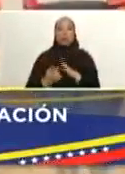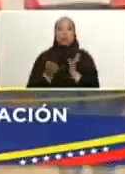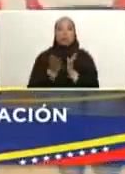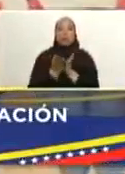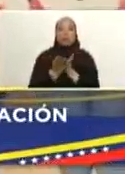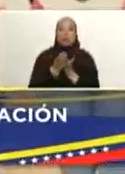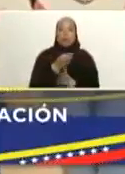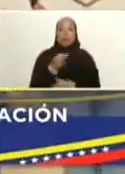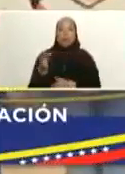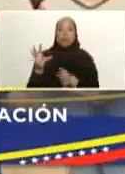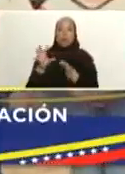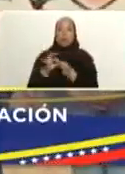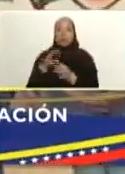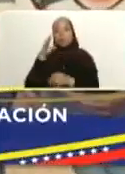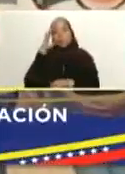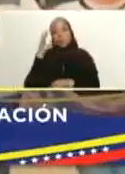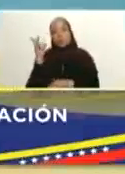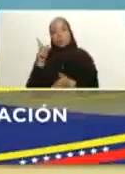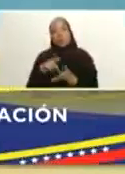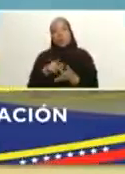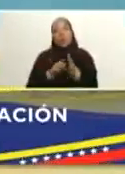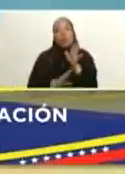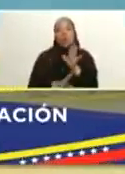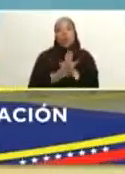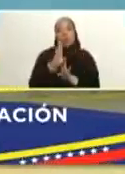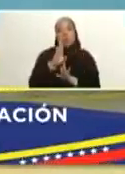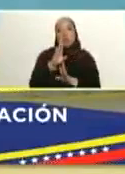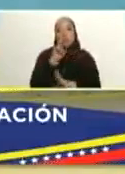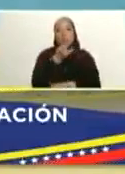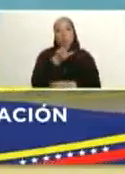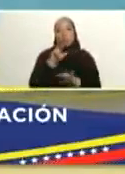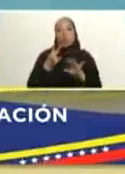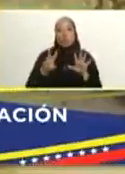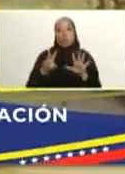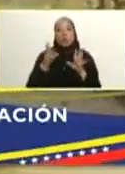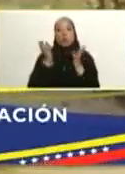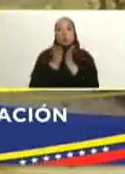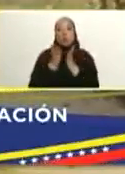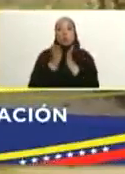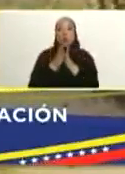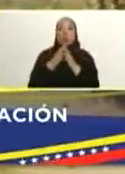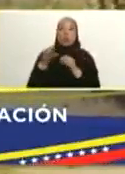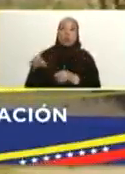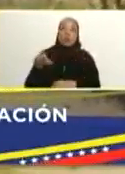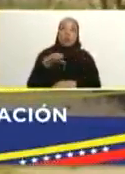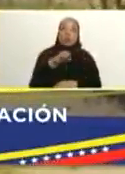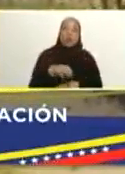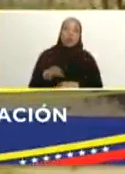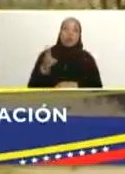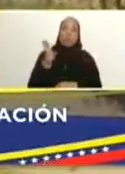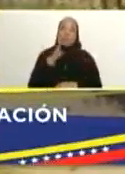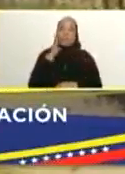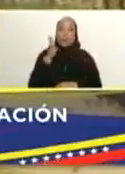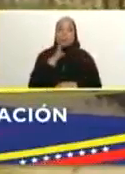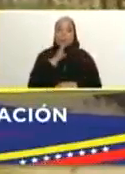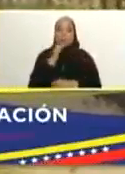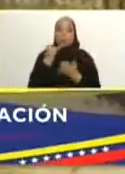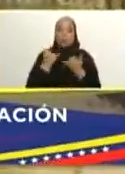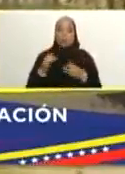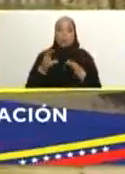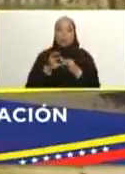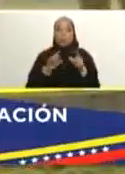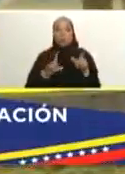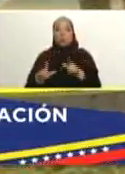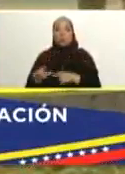Esta perfecta unión cívico-militar la estamos desplegada en 36 planteles de todo el estado Barinas. En esto ya culminamos